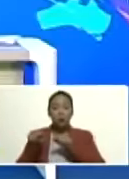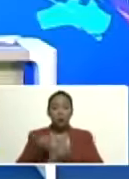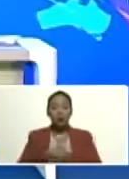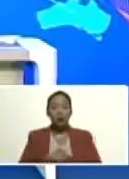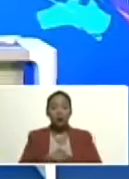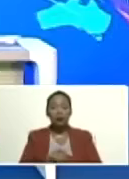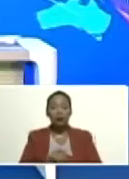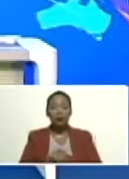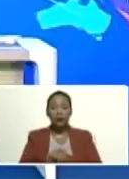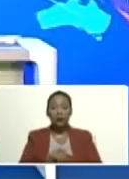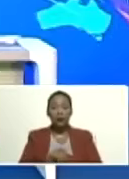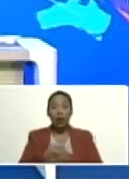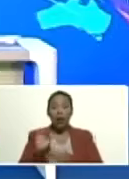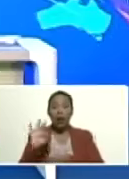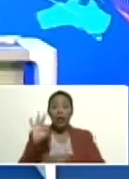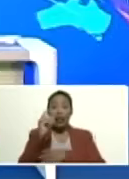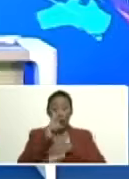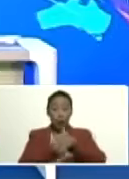el tercer momento,